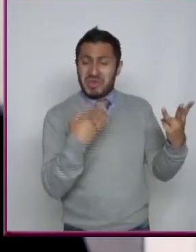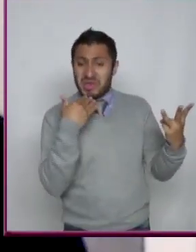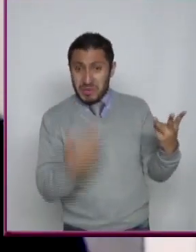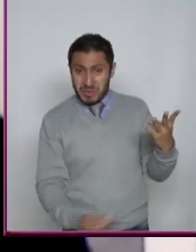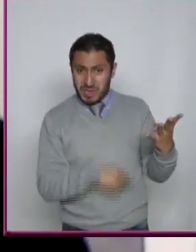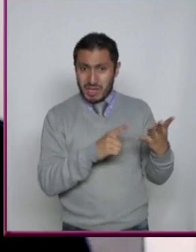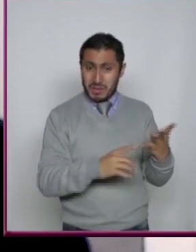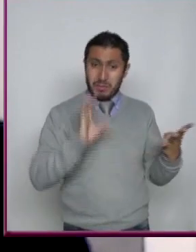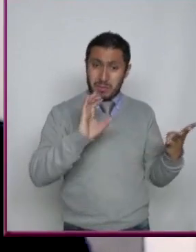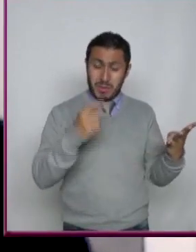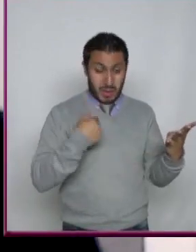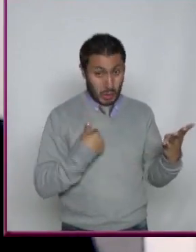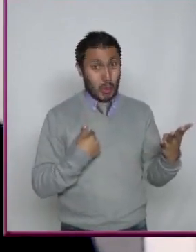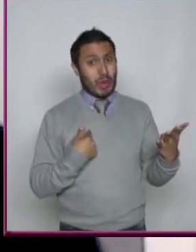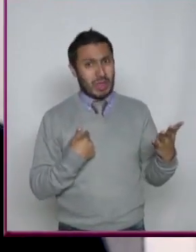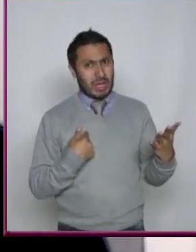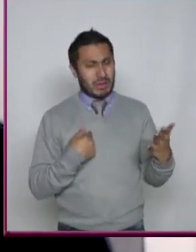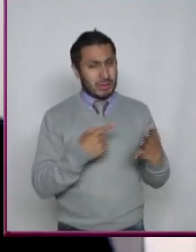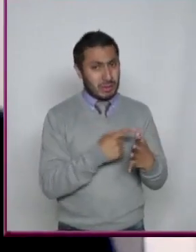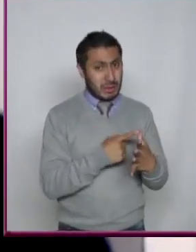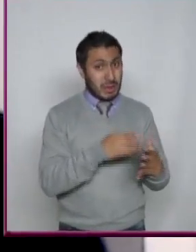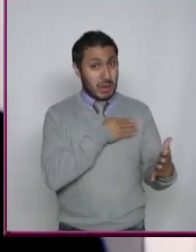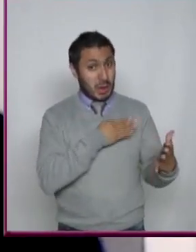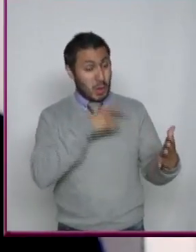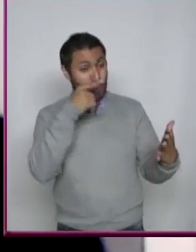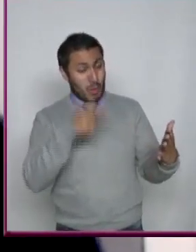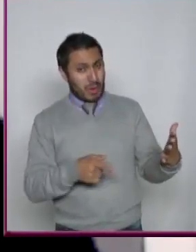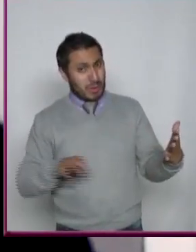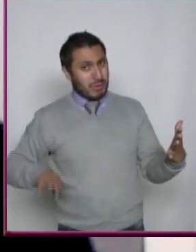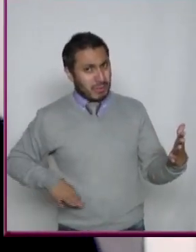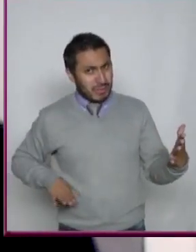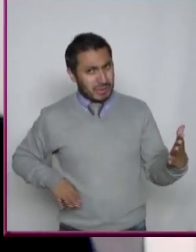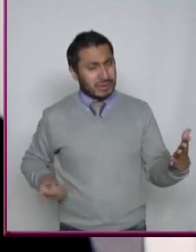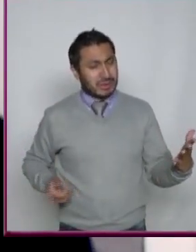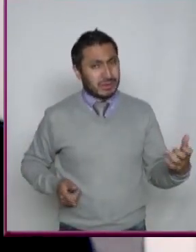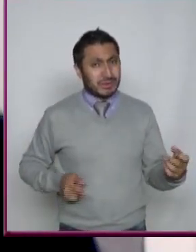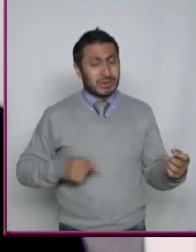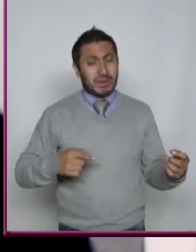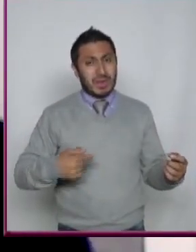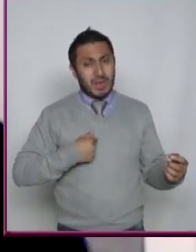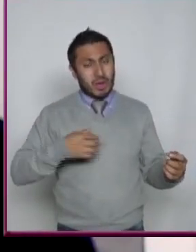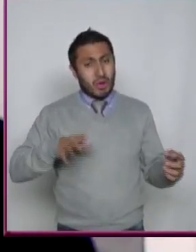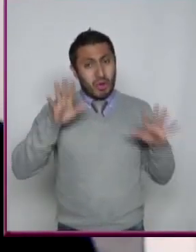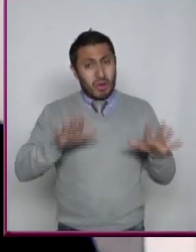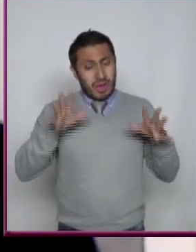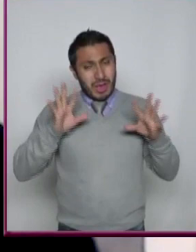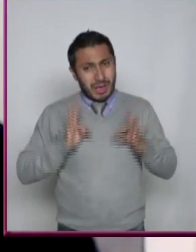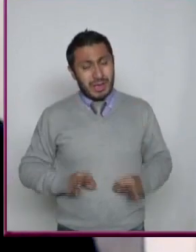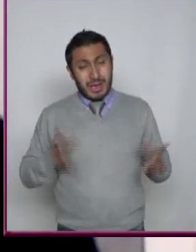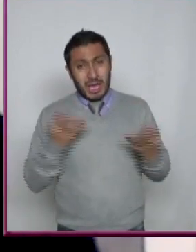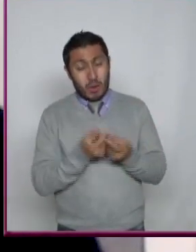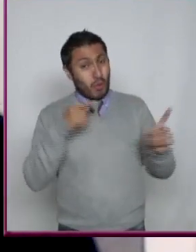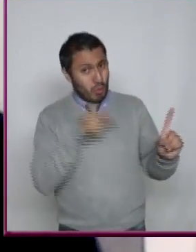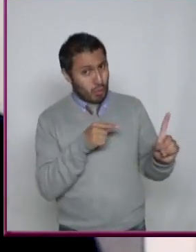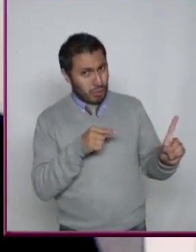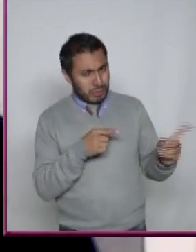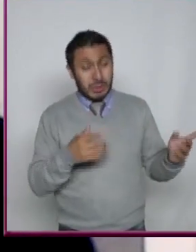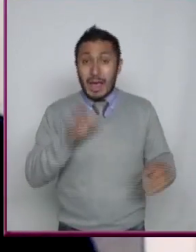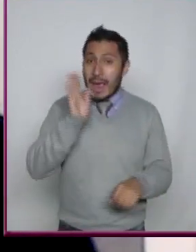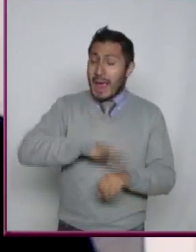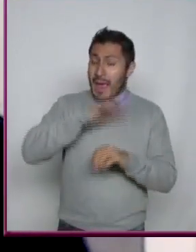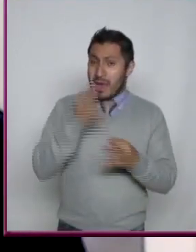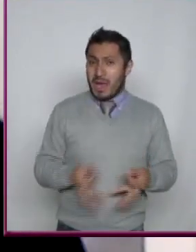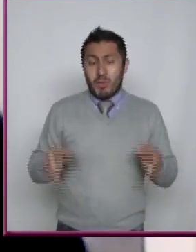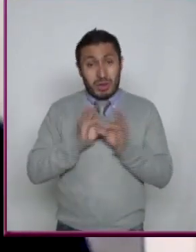bien esta persona? ¿Es una buena persona? ¿Siento tranquilidad cuando estoy con ella? ¿No? Y más